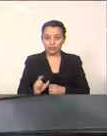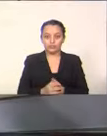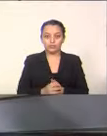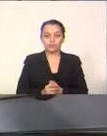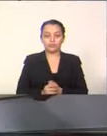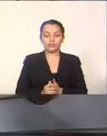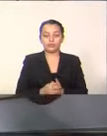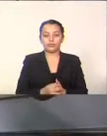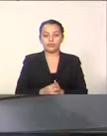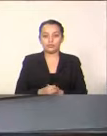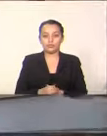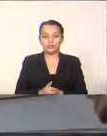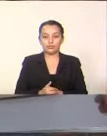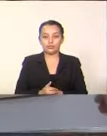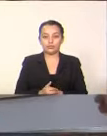4. 4.